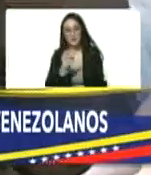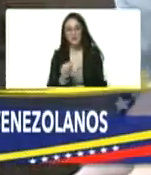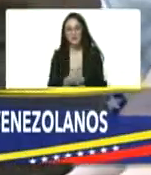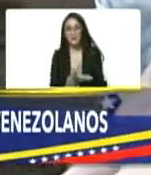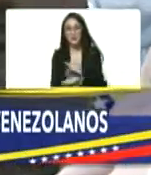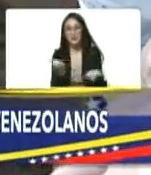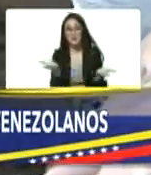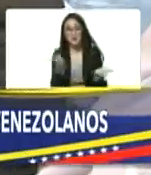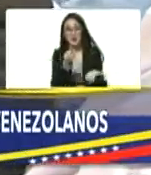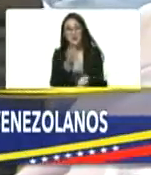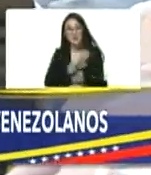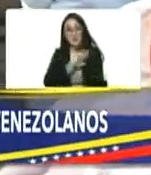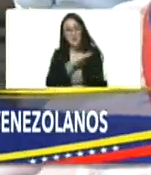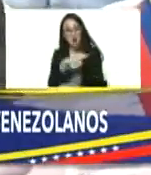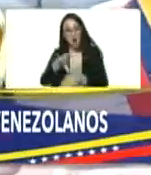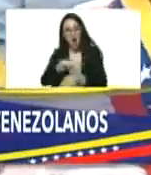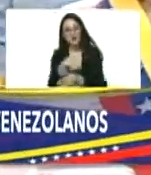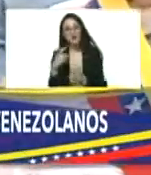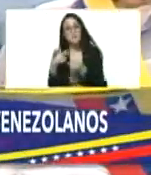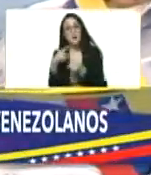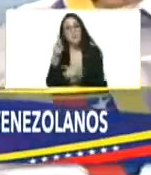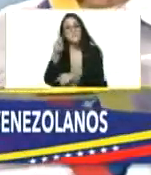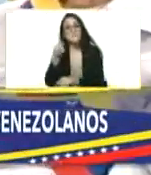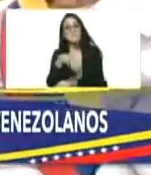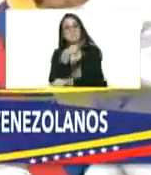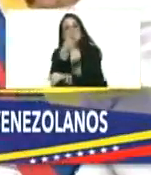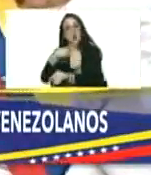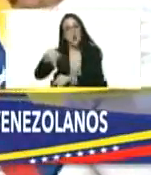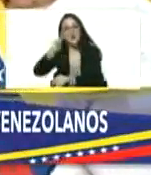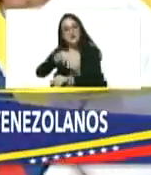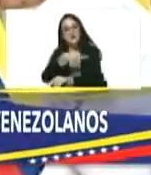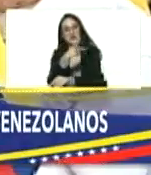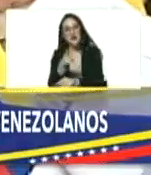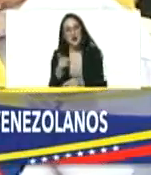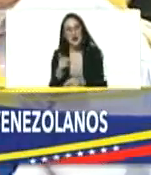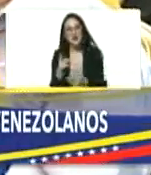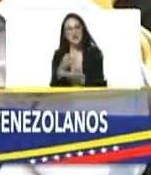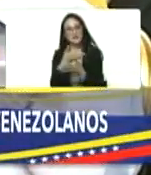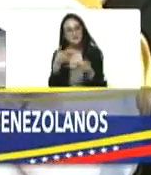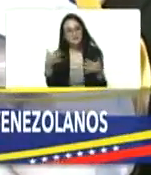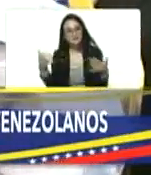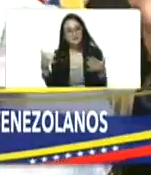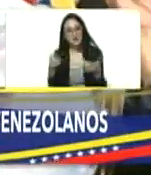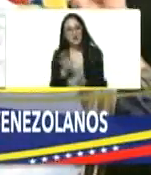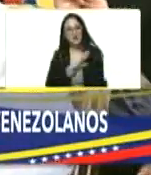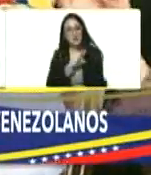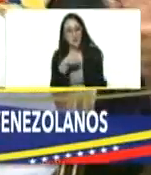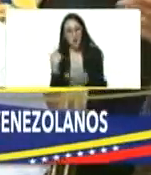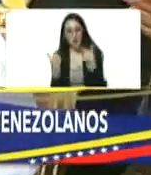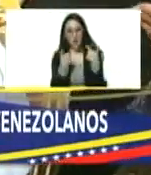Ustedes con su canto, con su poesía, con su composición, con sus colores,